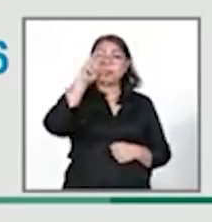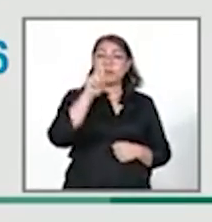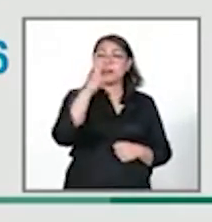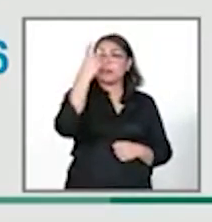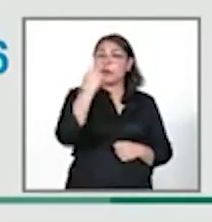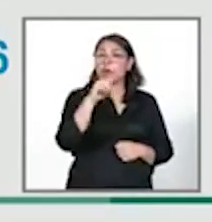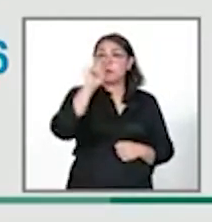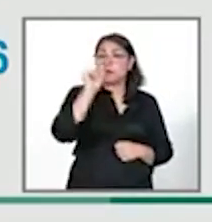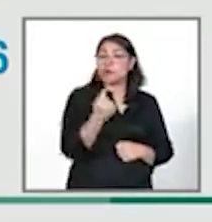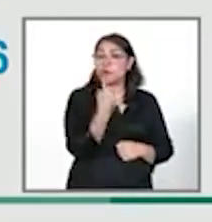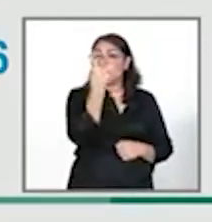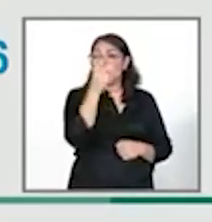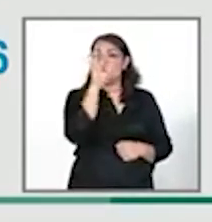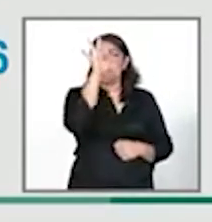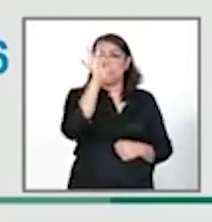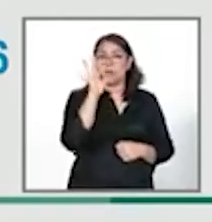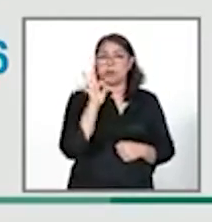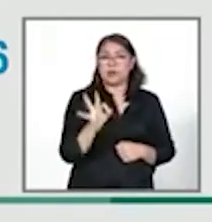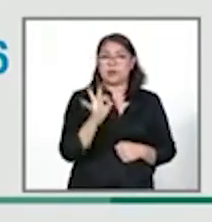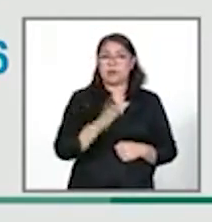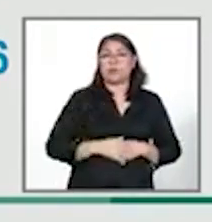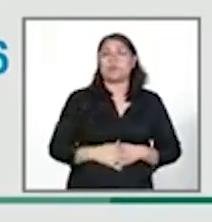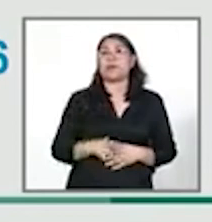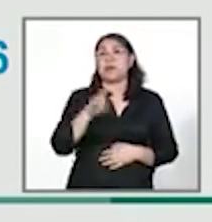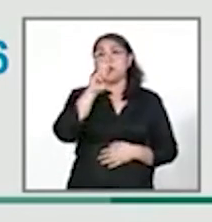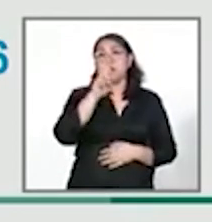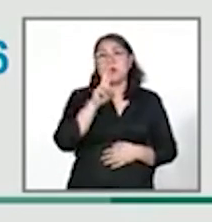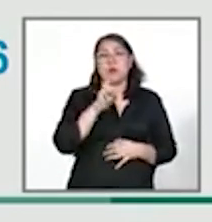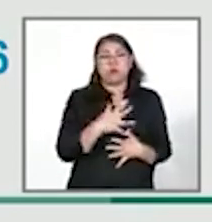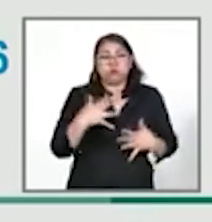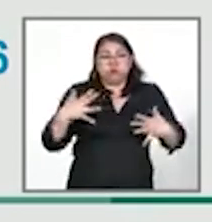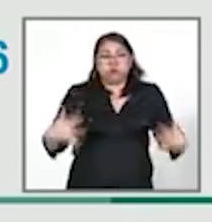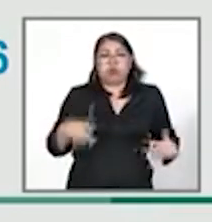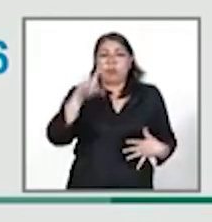del 39.1%, por obesidad